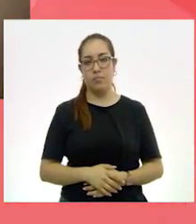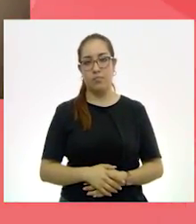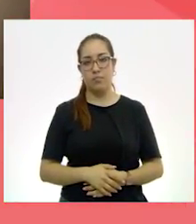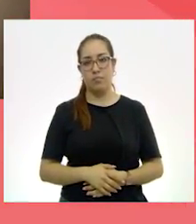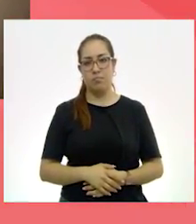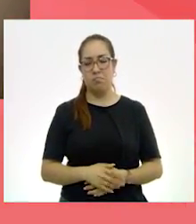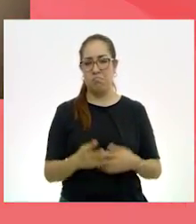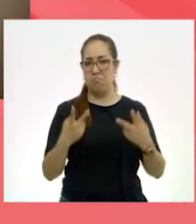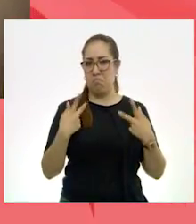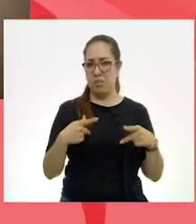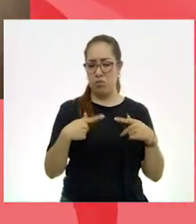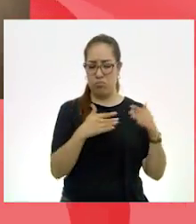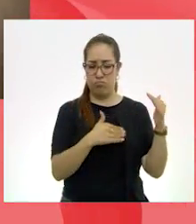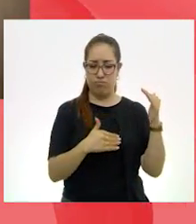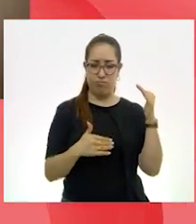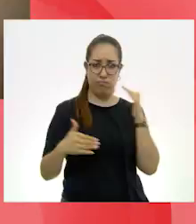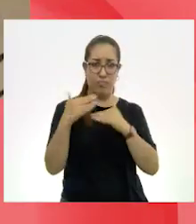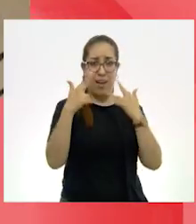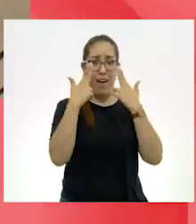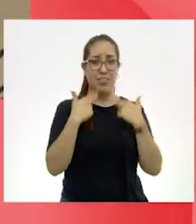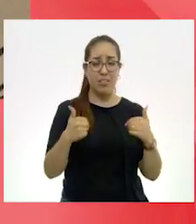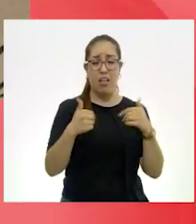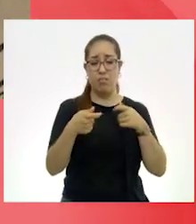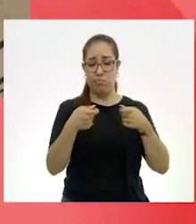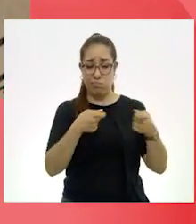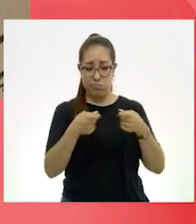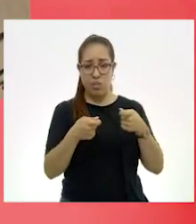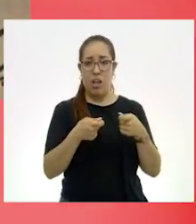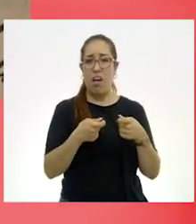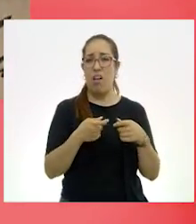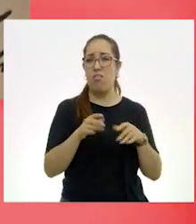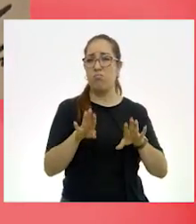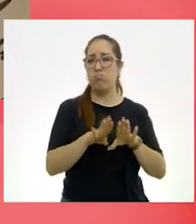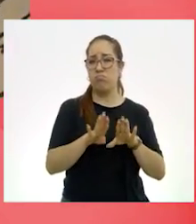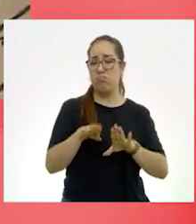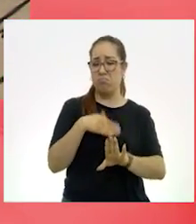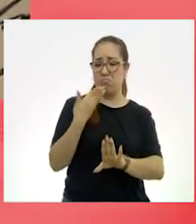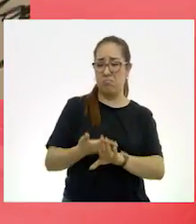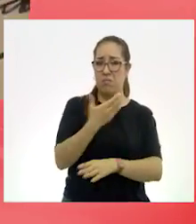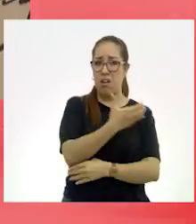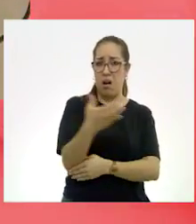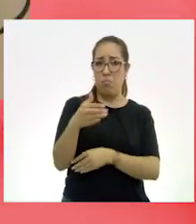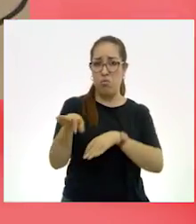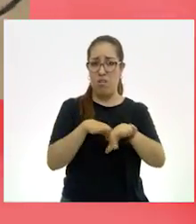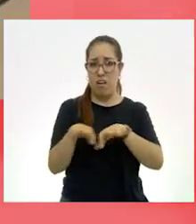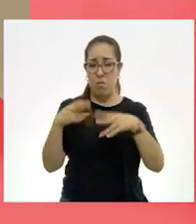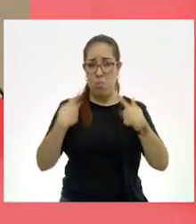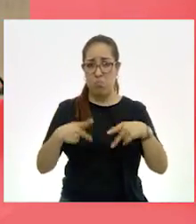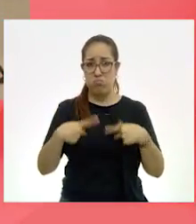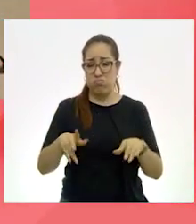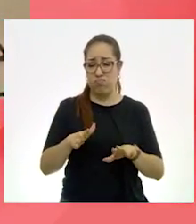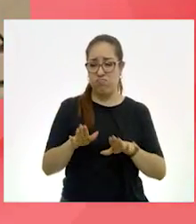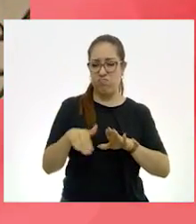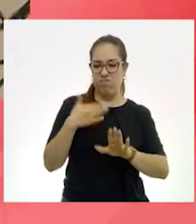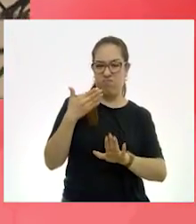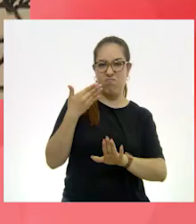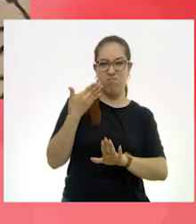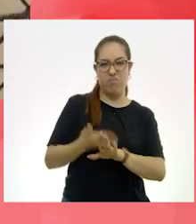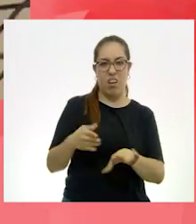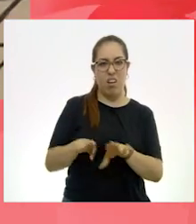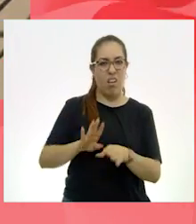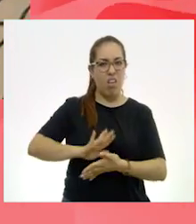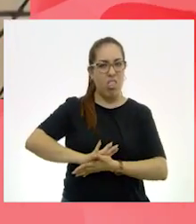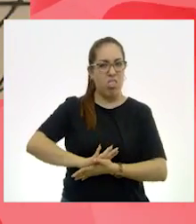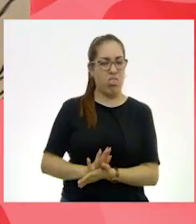de la gente de las haciendas hacia los campesinos. Entonces, eso nos